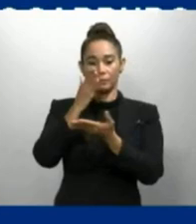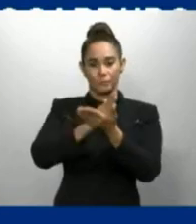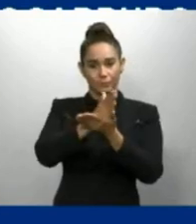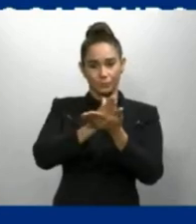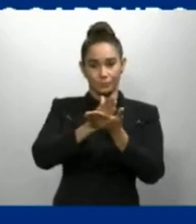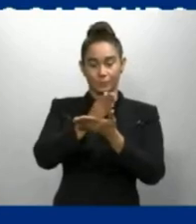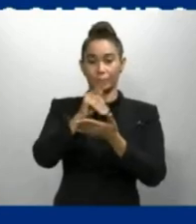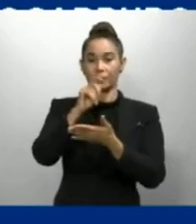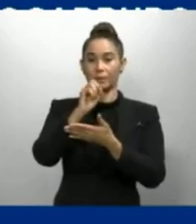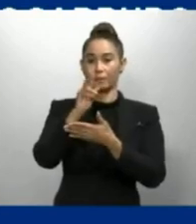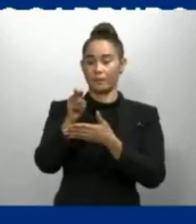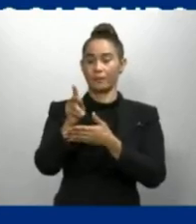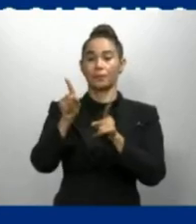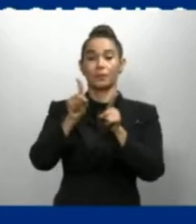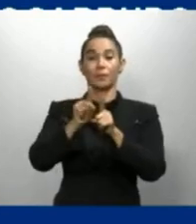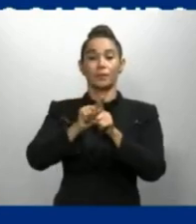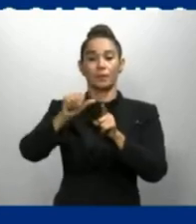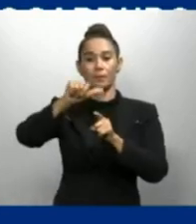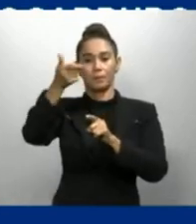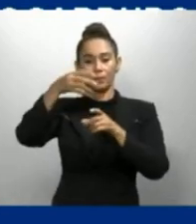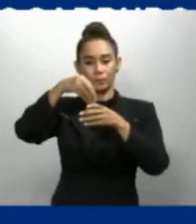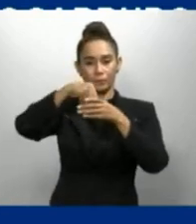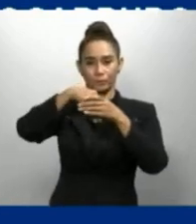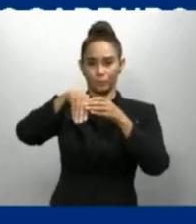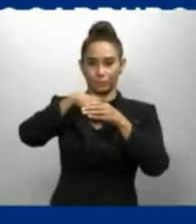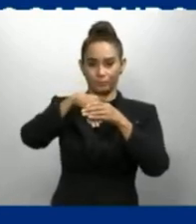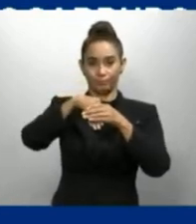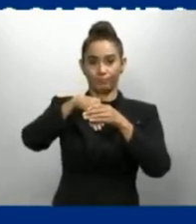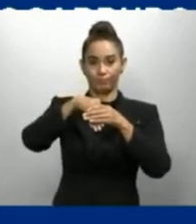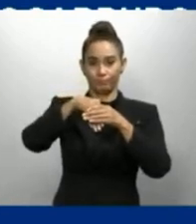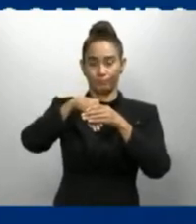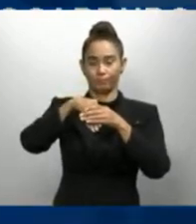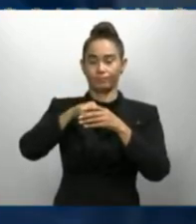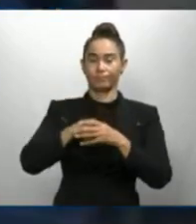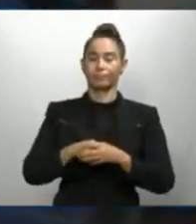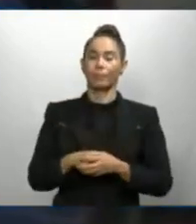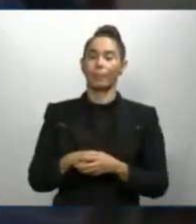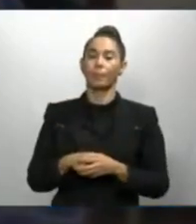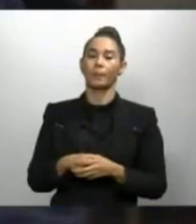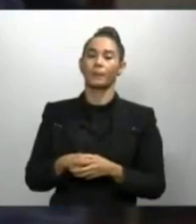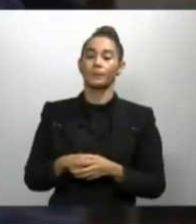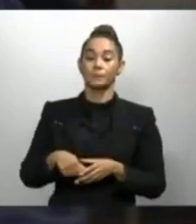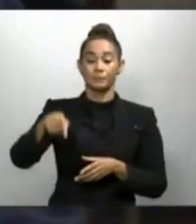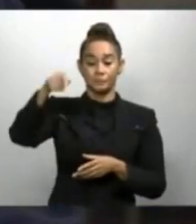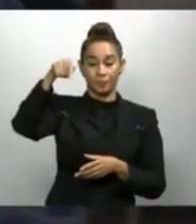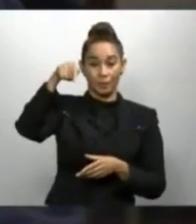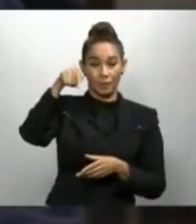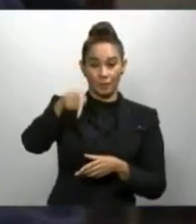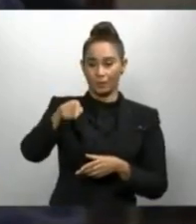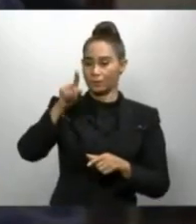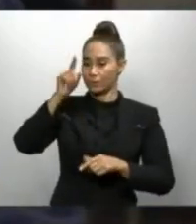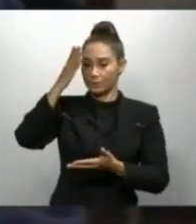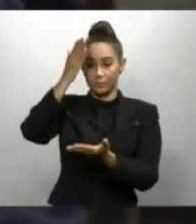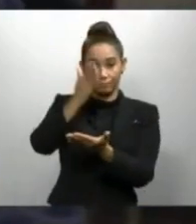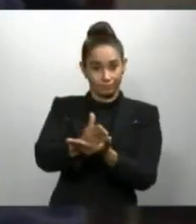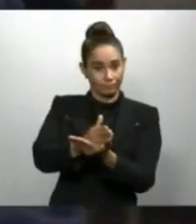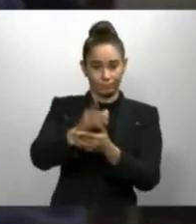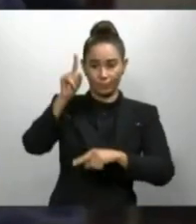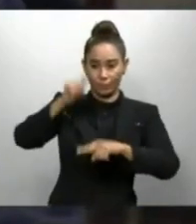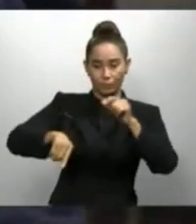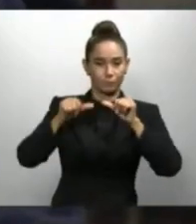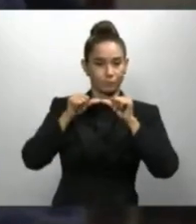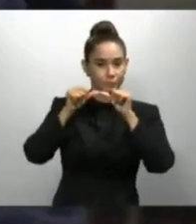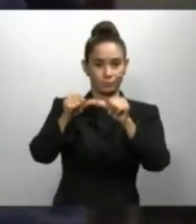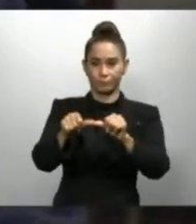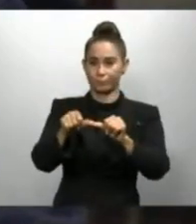incluso hidrocarburos. Y esto, señoras y señores, no puede continuar.